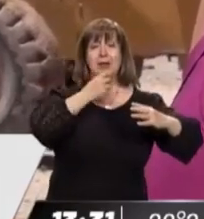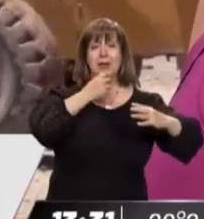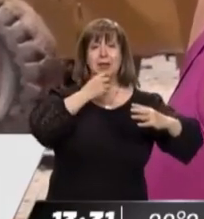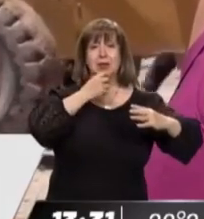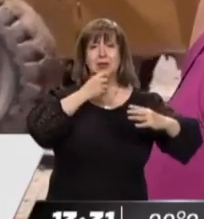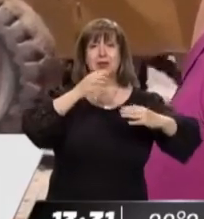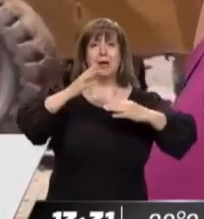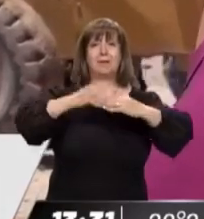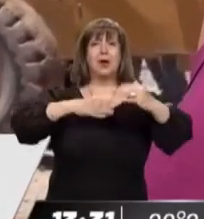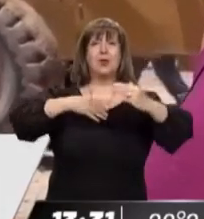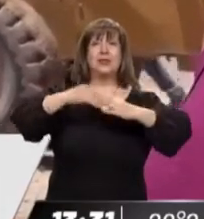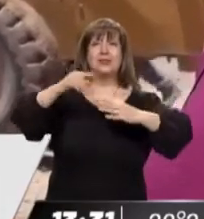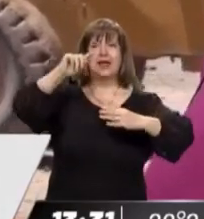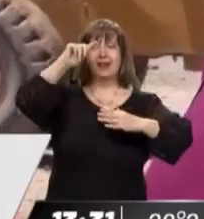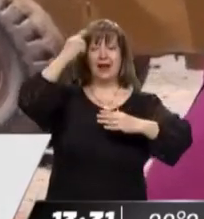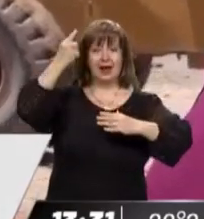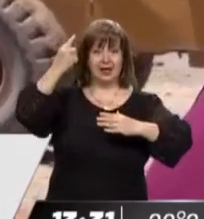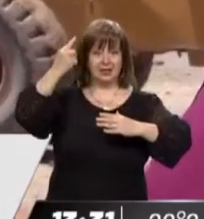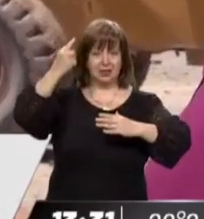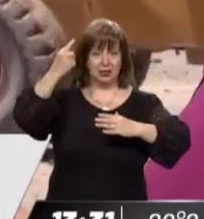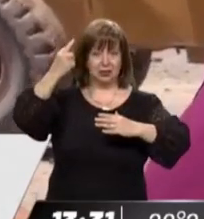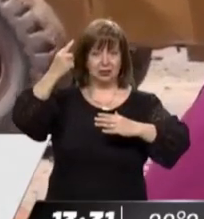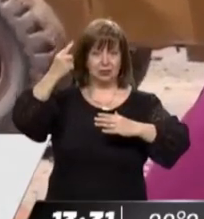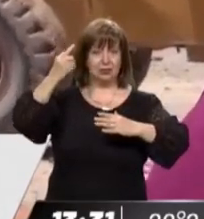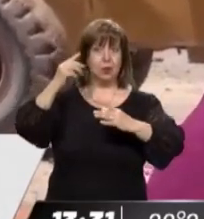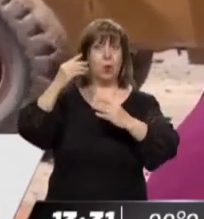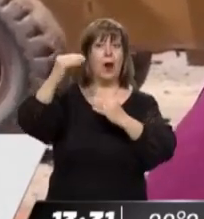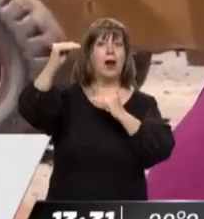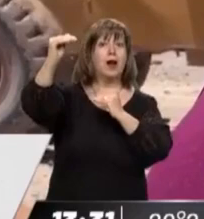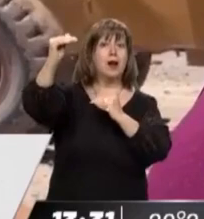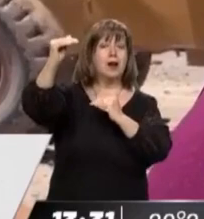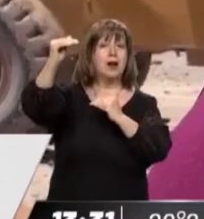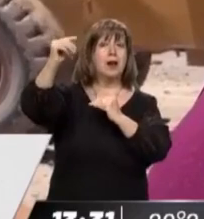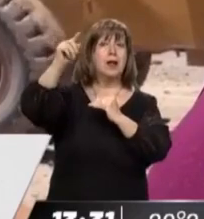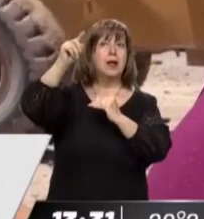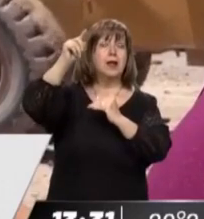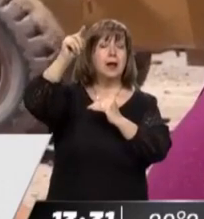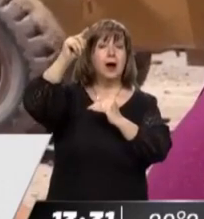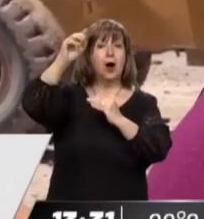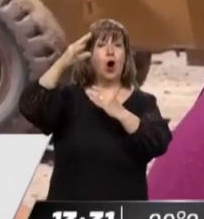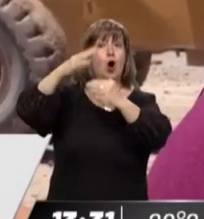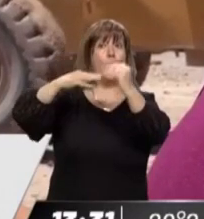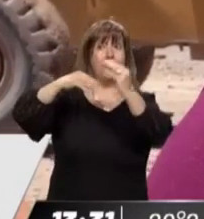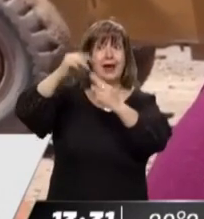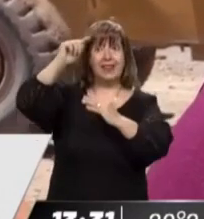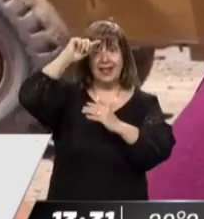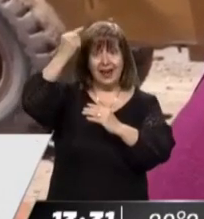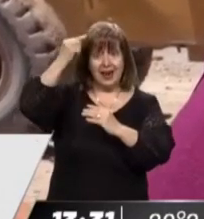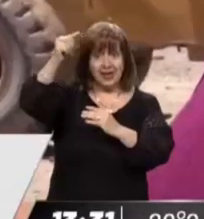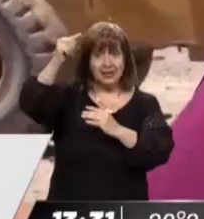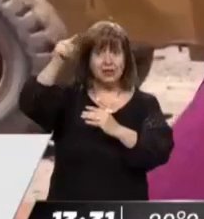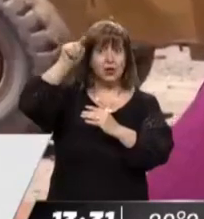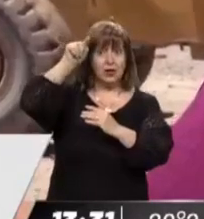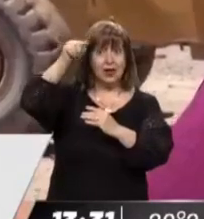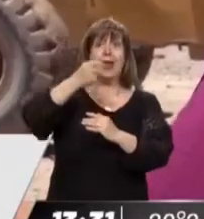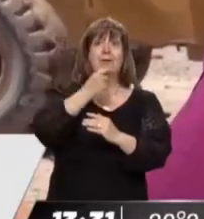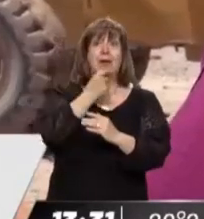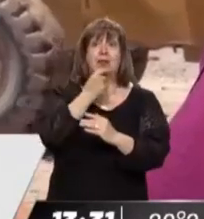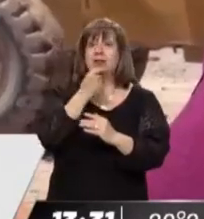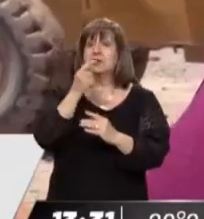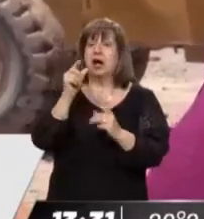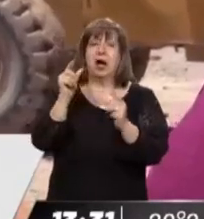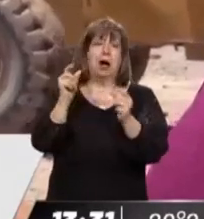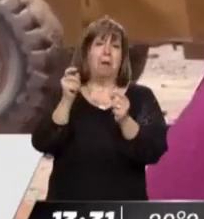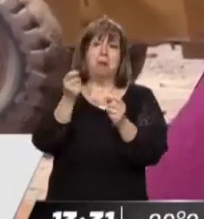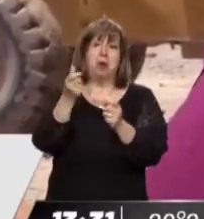paralizar son las obras de Fondo Nación, que no tuvo mucha, tampoco hay tantas obras en Mendoza